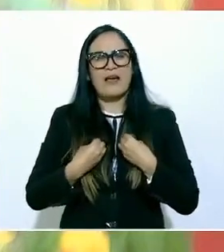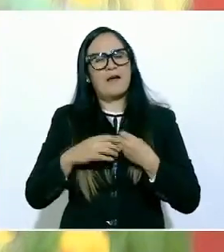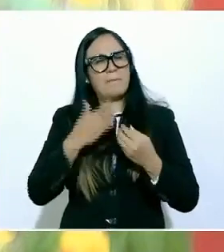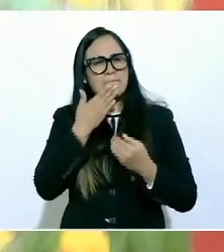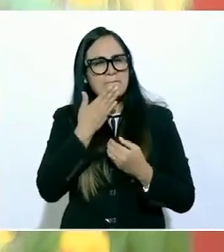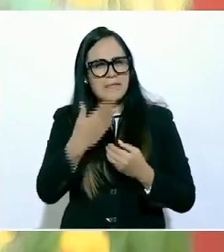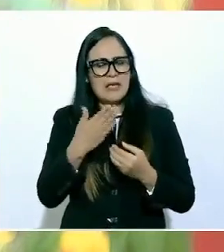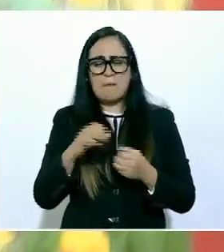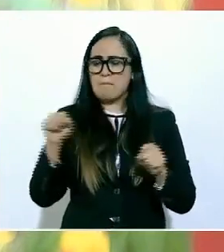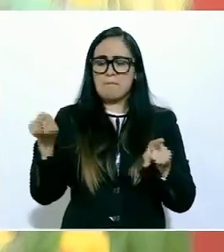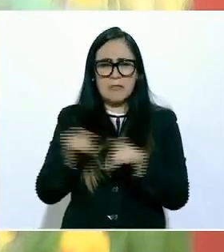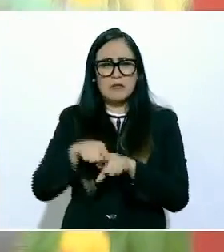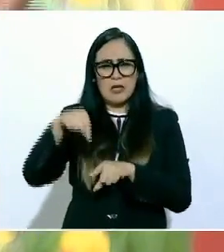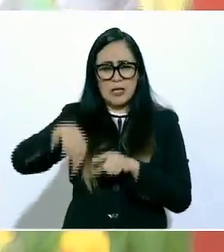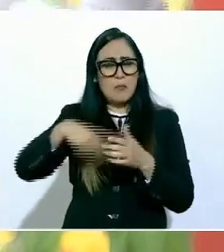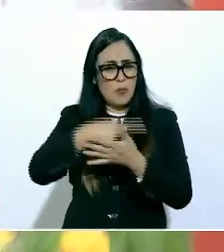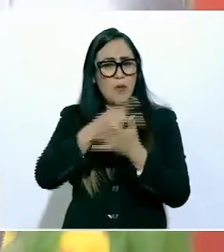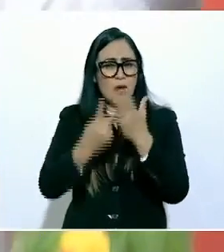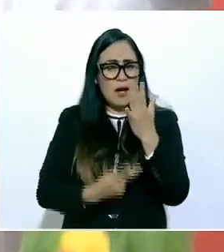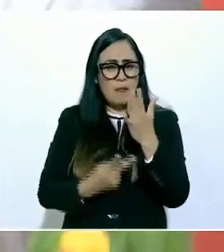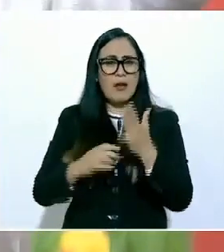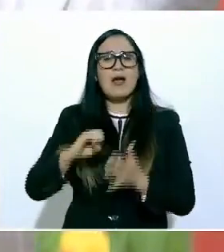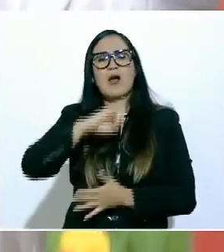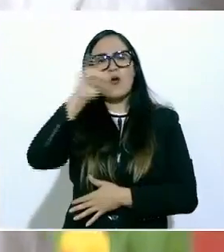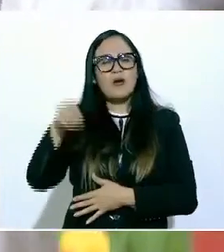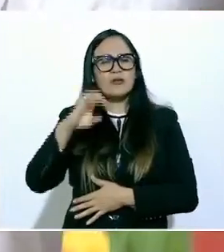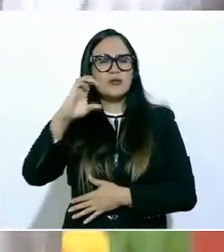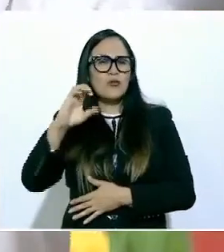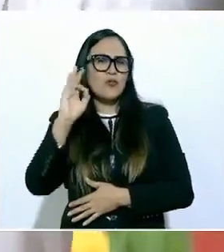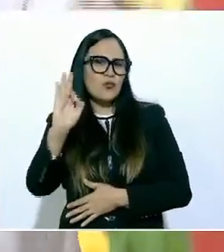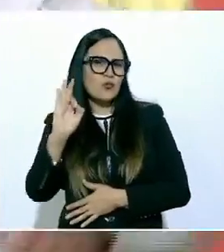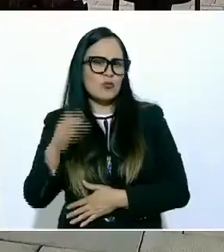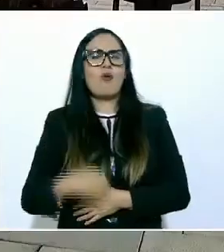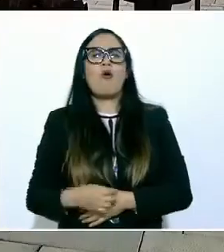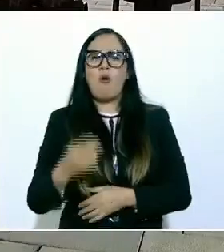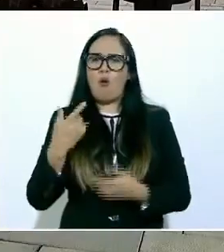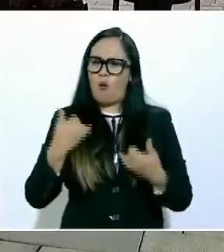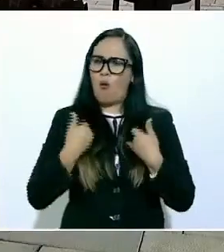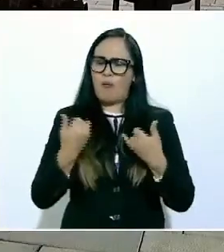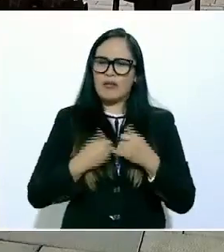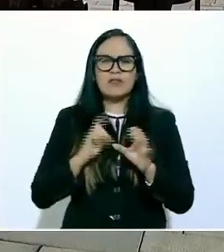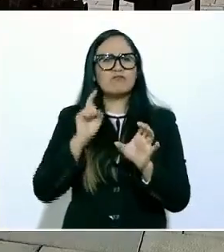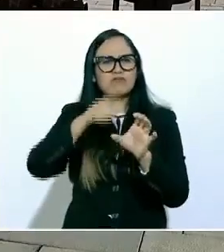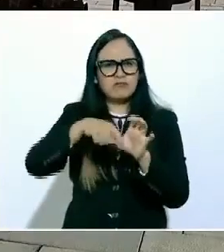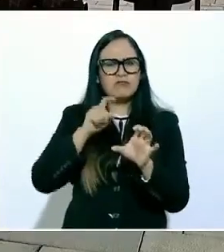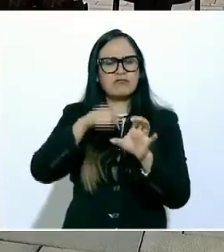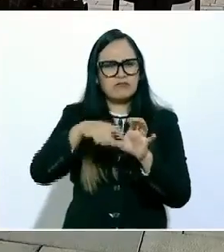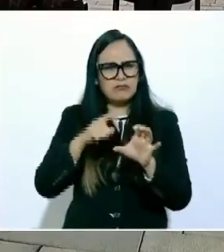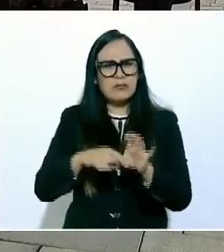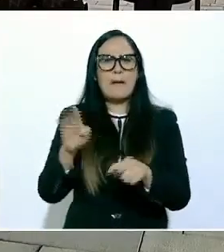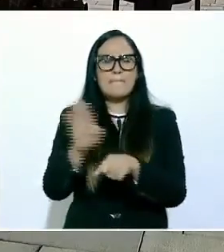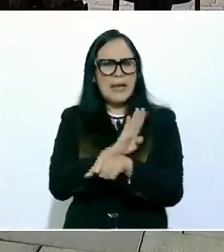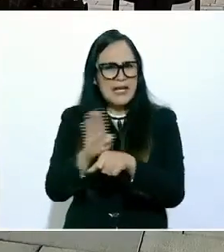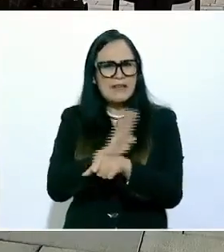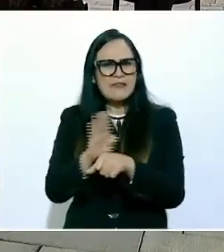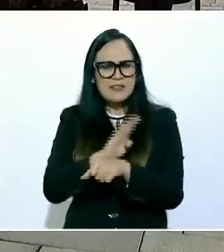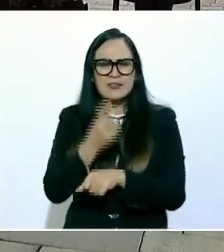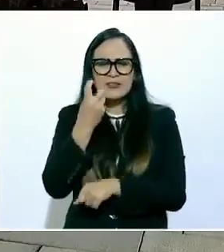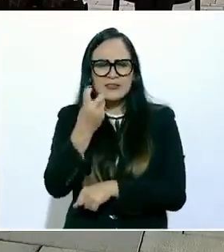también. Hay muchos jóvenes incorporándose a los